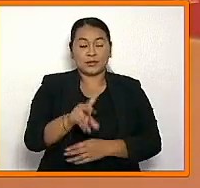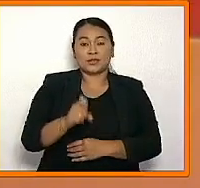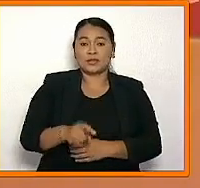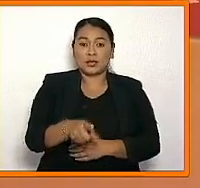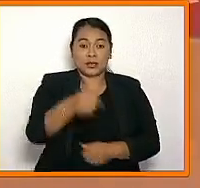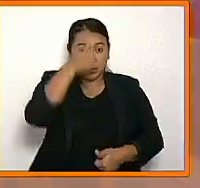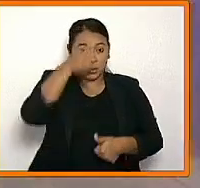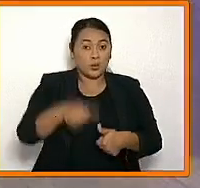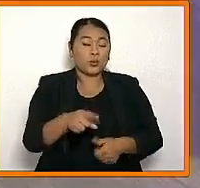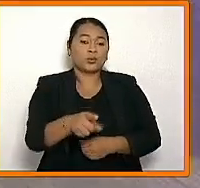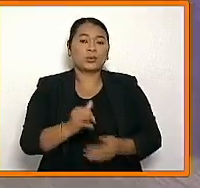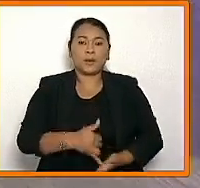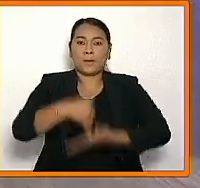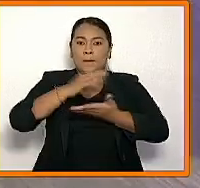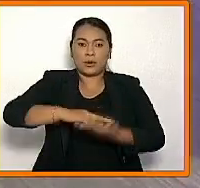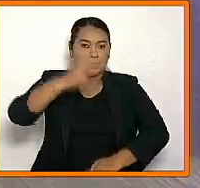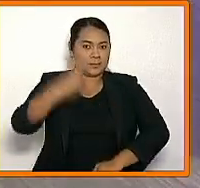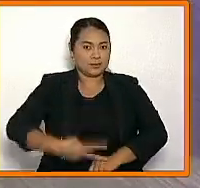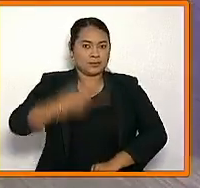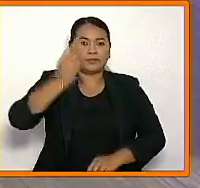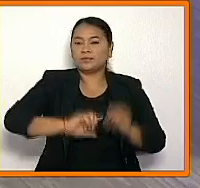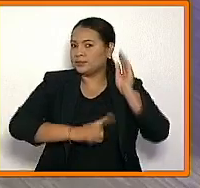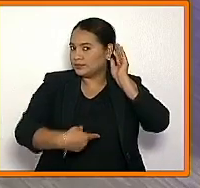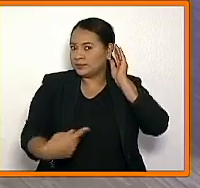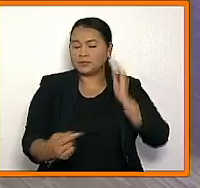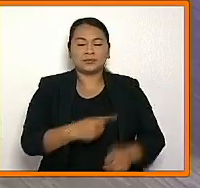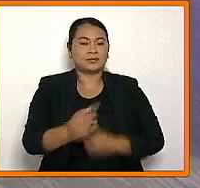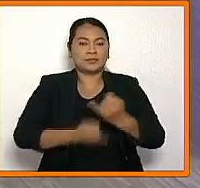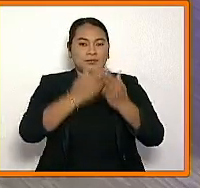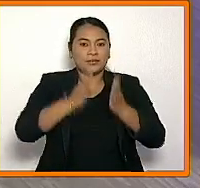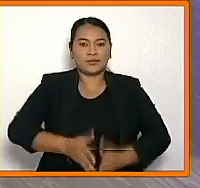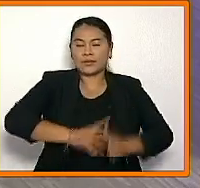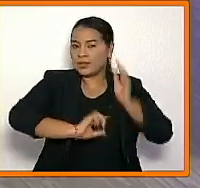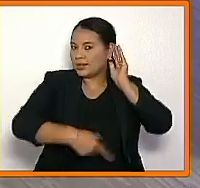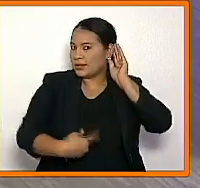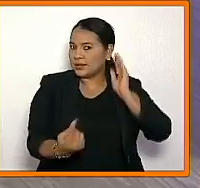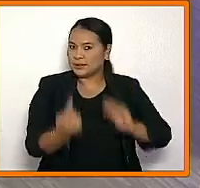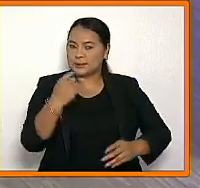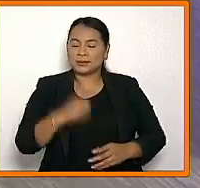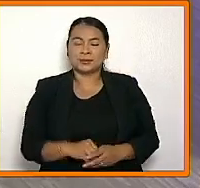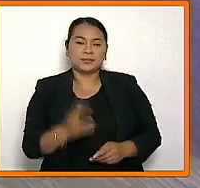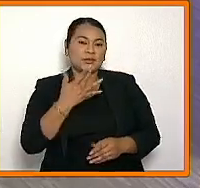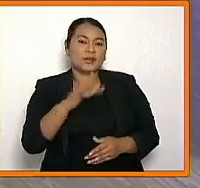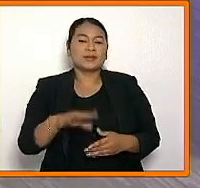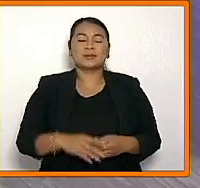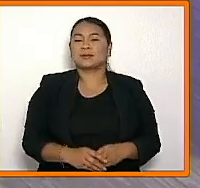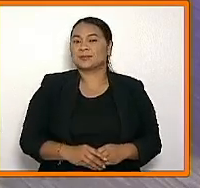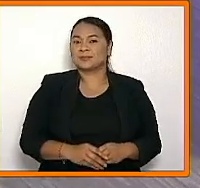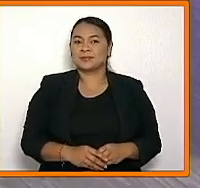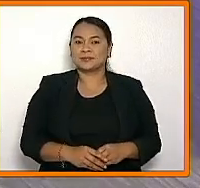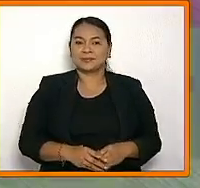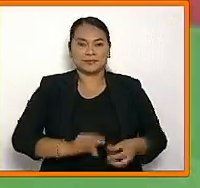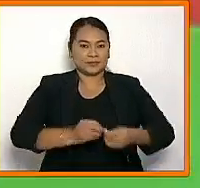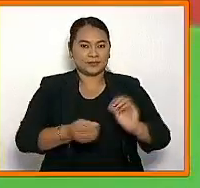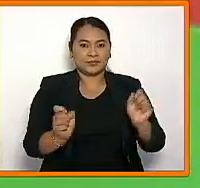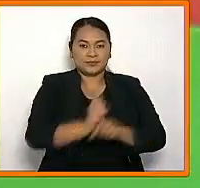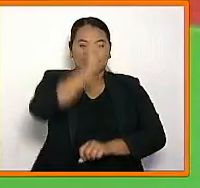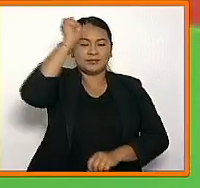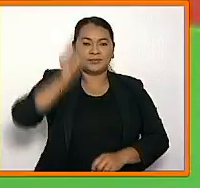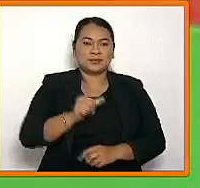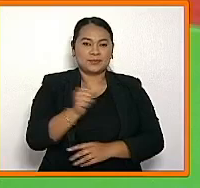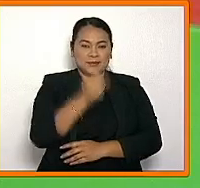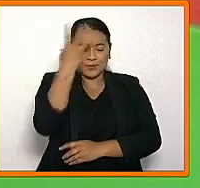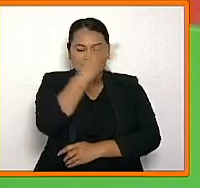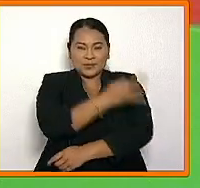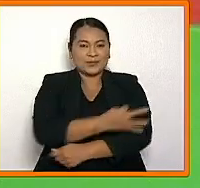2X. Recuerda, tu premio se multiplica por 2 en diaria, pero si sos jugador para más 1, te deseo muchísima suerte. El número favorecido en esta